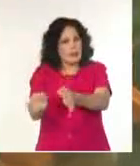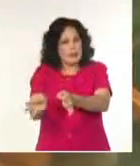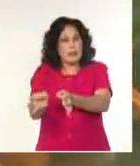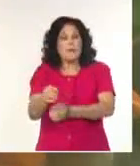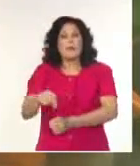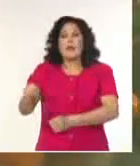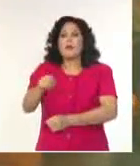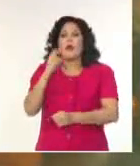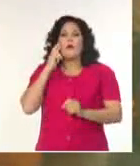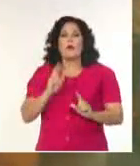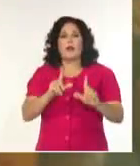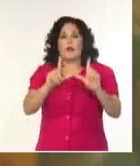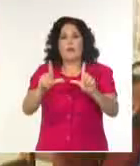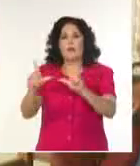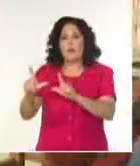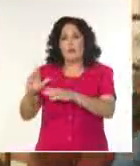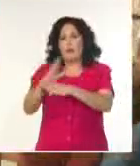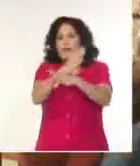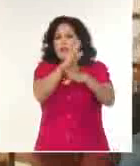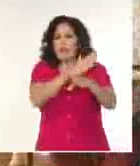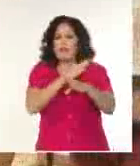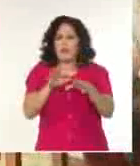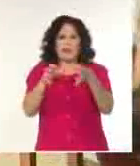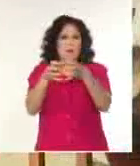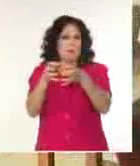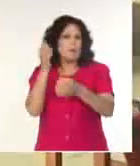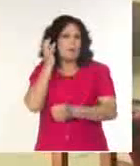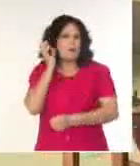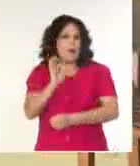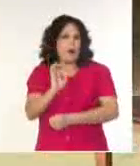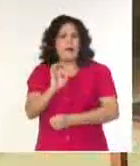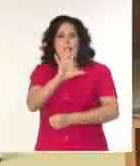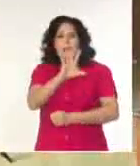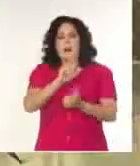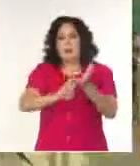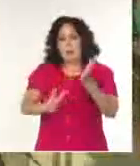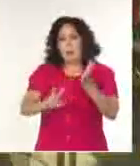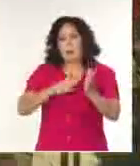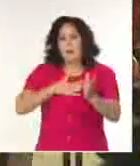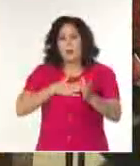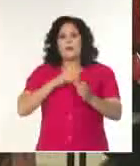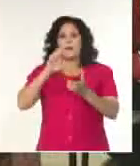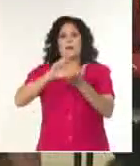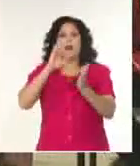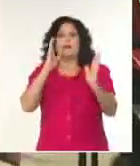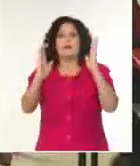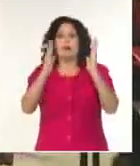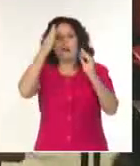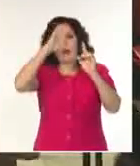fueron reconocidas en la cita un grupo de féminas de las 5 provincias centrales del país.